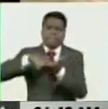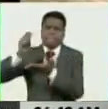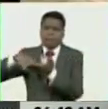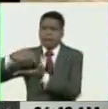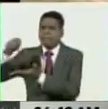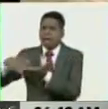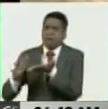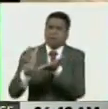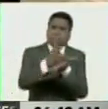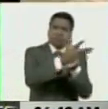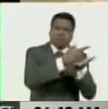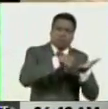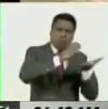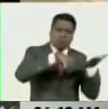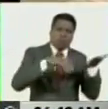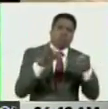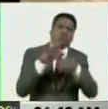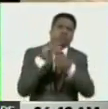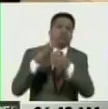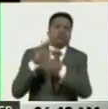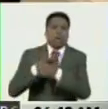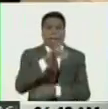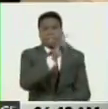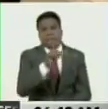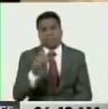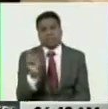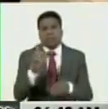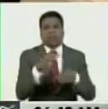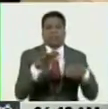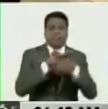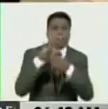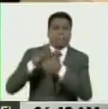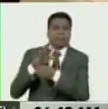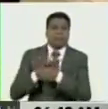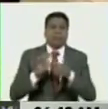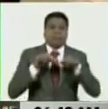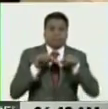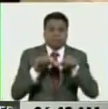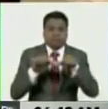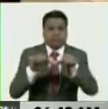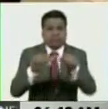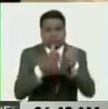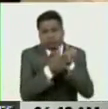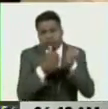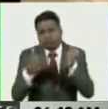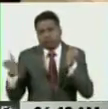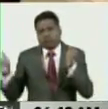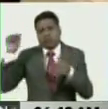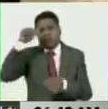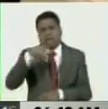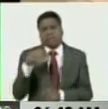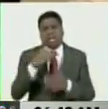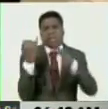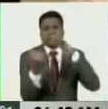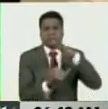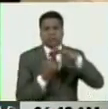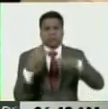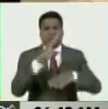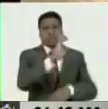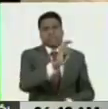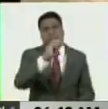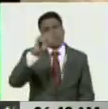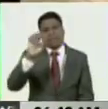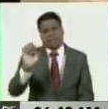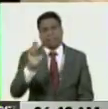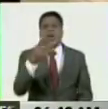que efectivamente tengan la suficiente militancia para estar, digamos, vigentes ante las instituciones de esos